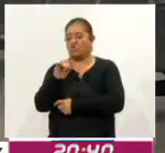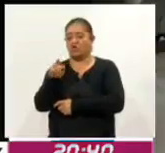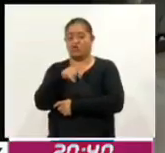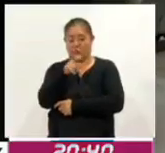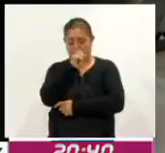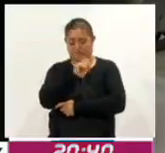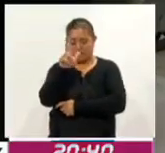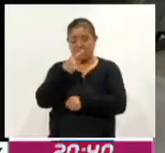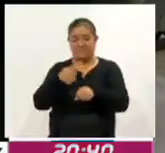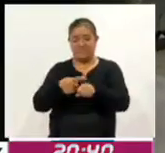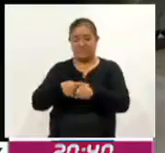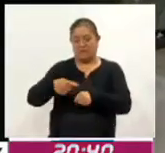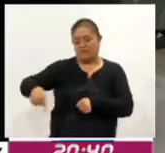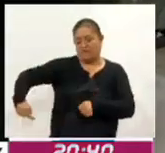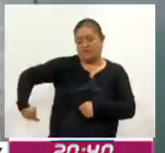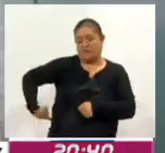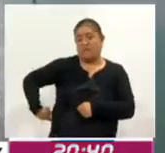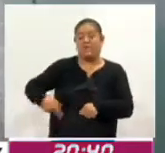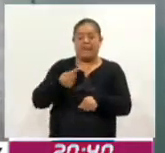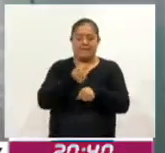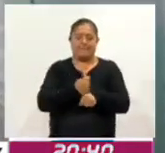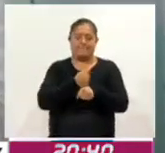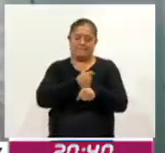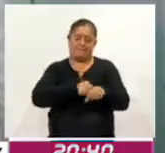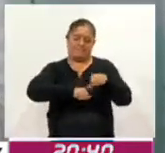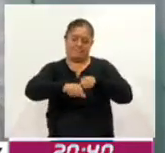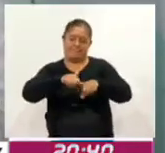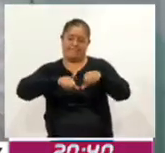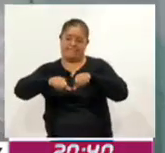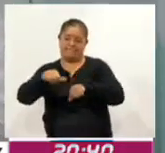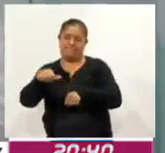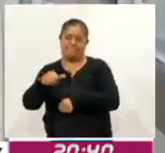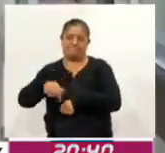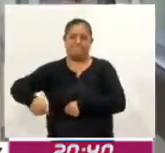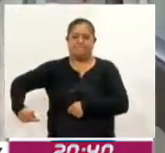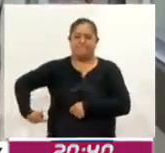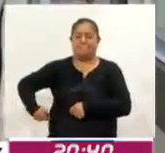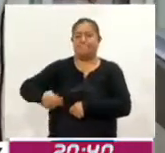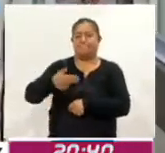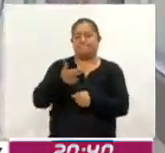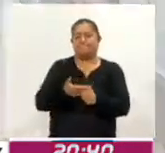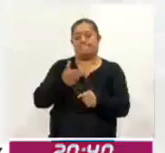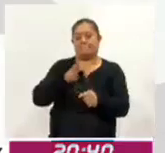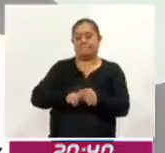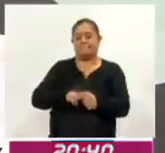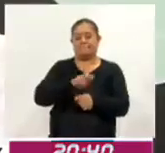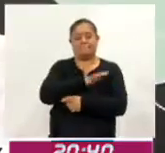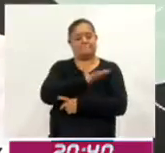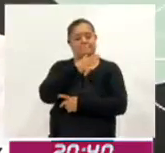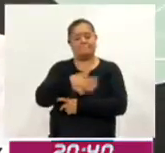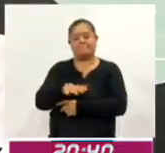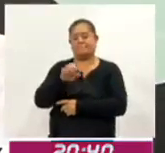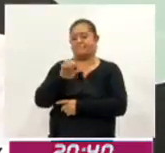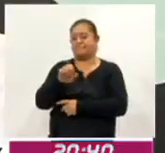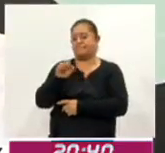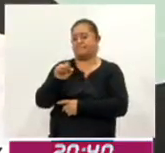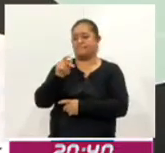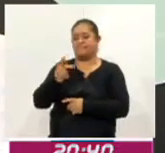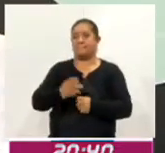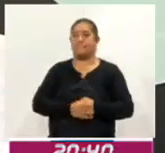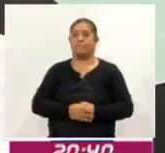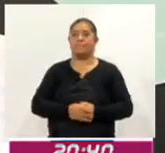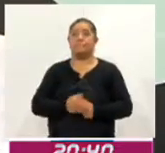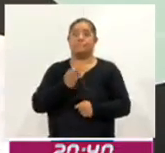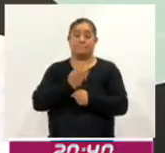enfermedades renales y terapias sustitutivas de la función renal del Hospital Regional Emilio Sánchez Piedras. Actualmente el